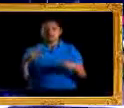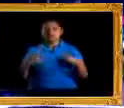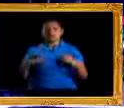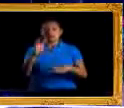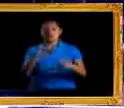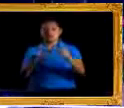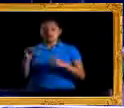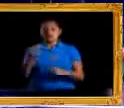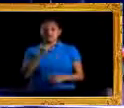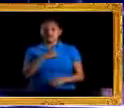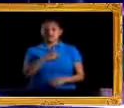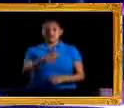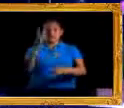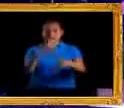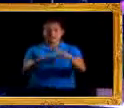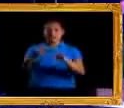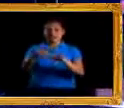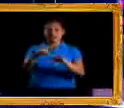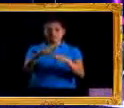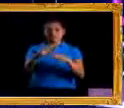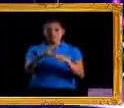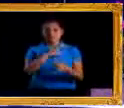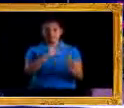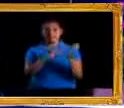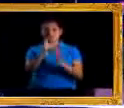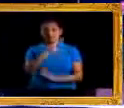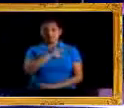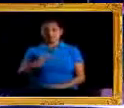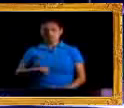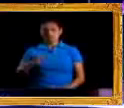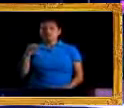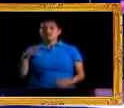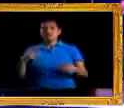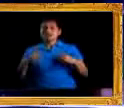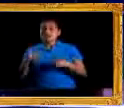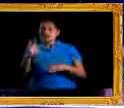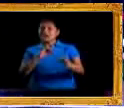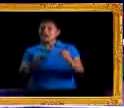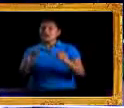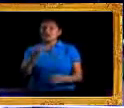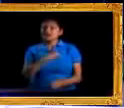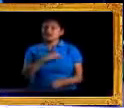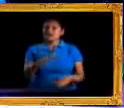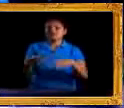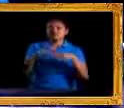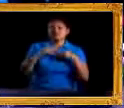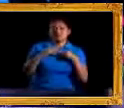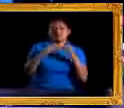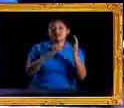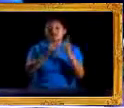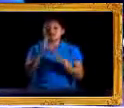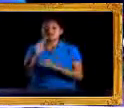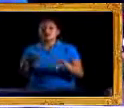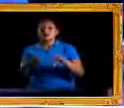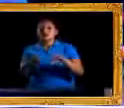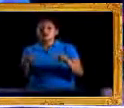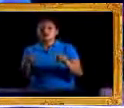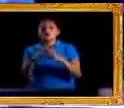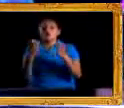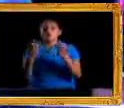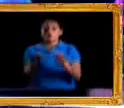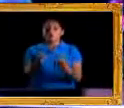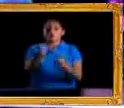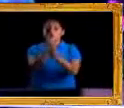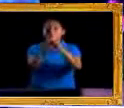venir a los pies de Jesucristo, si hay alguno que quiere entrar a la economía del reino de Dios. La paga